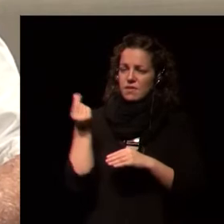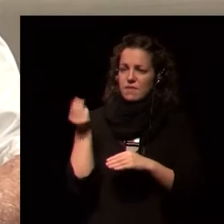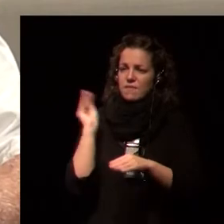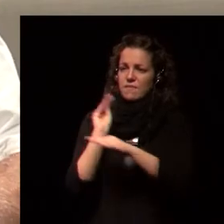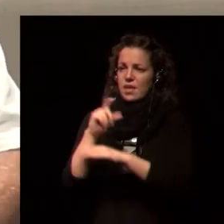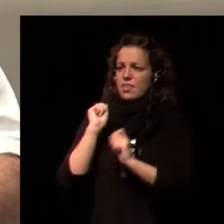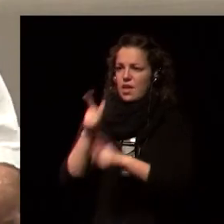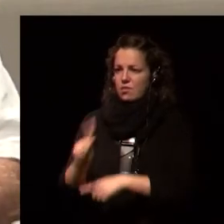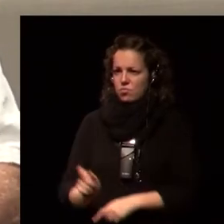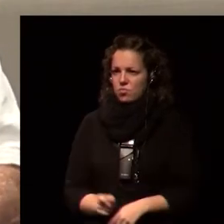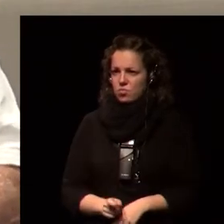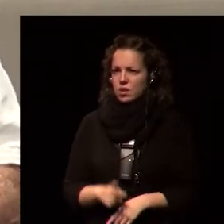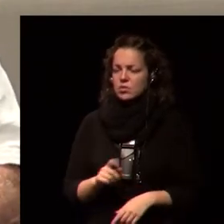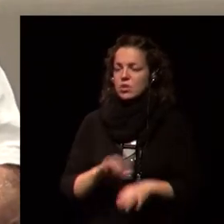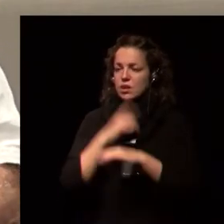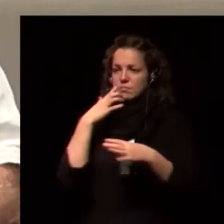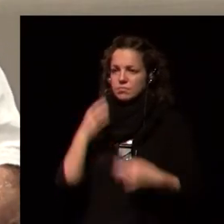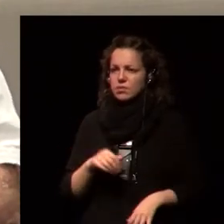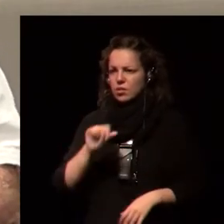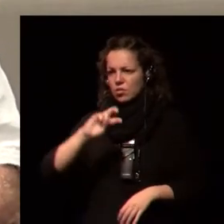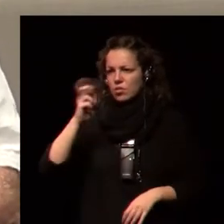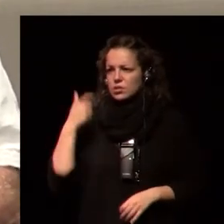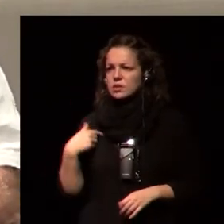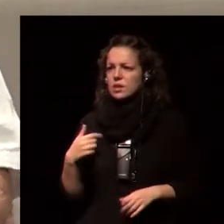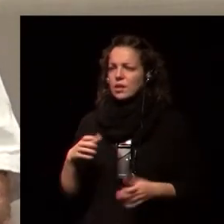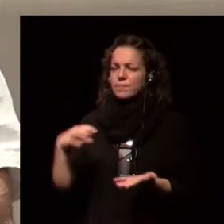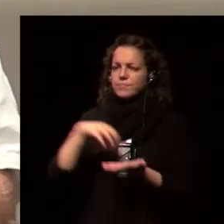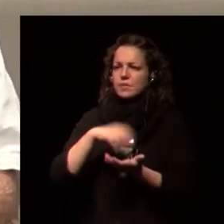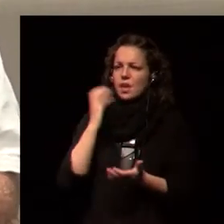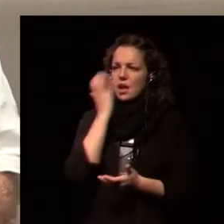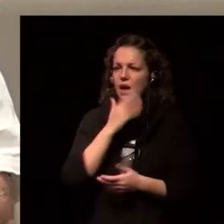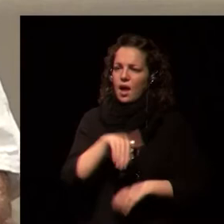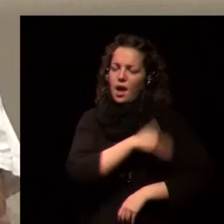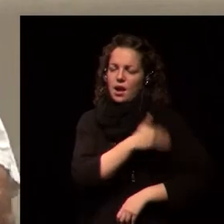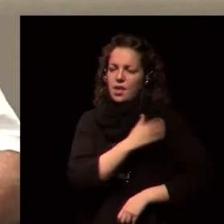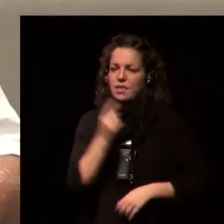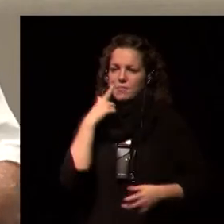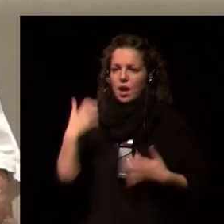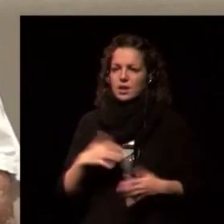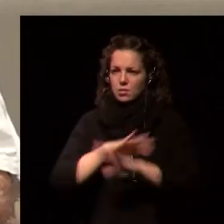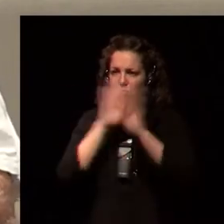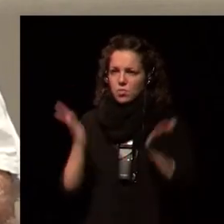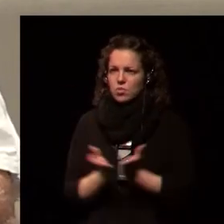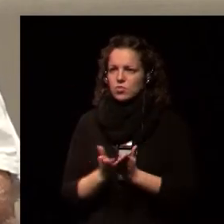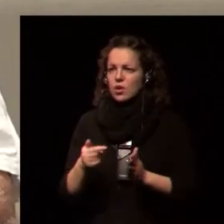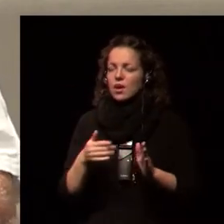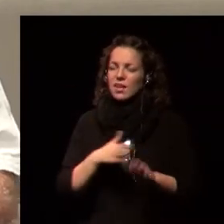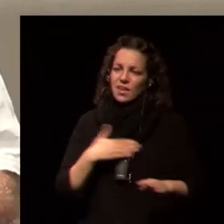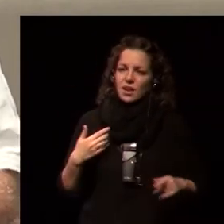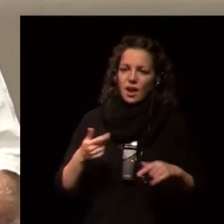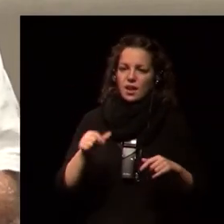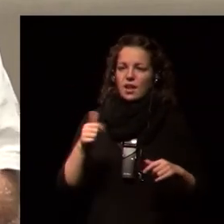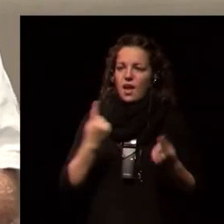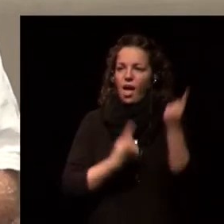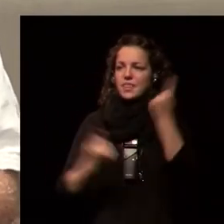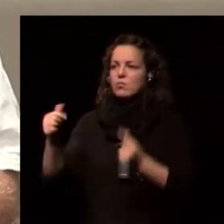La otra realidad es que las academias del arte de todo el mundo fomentan la individualidad,